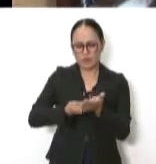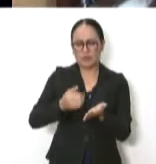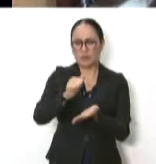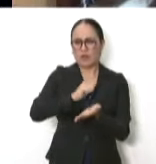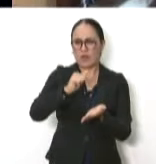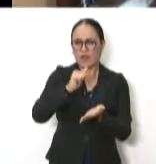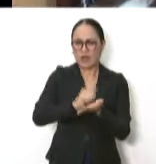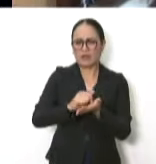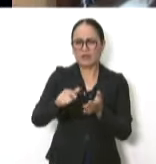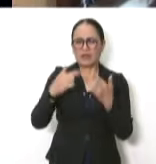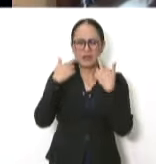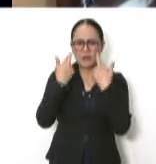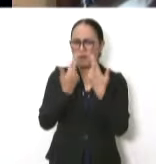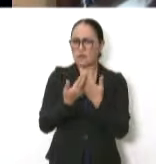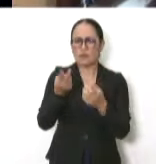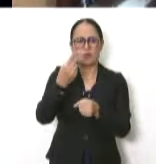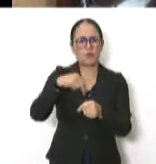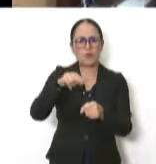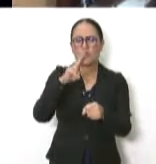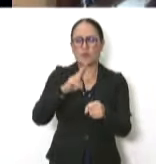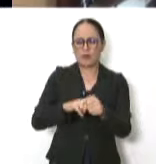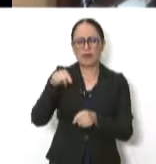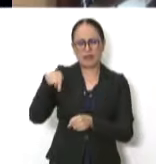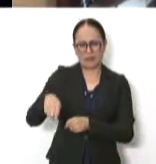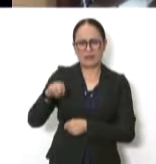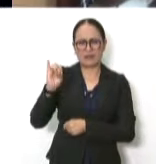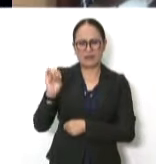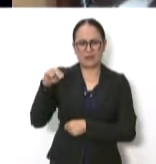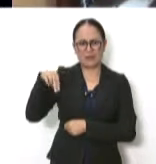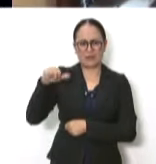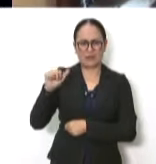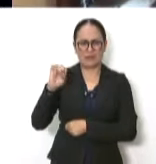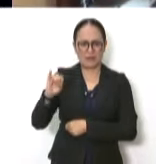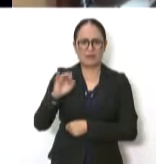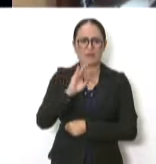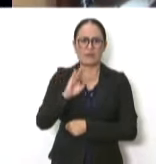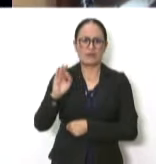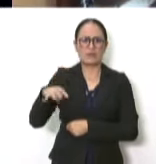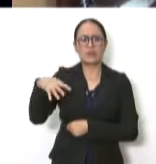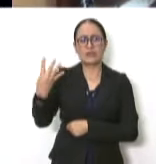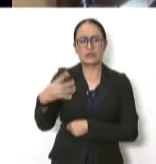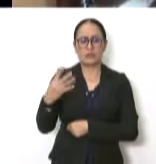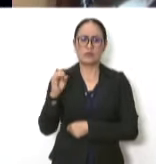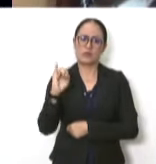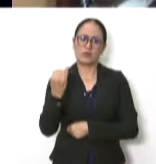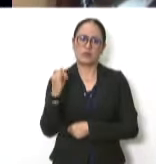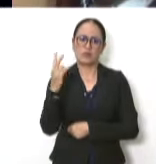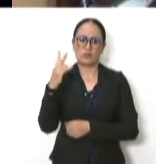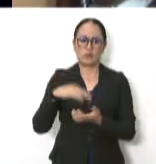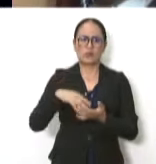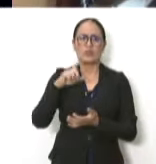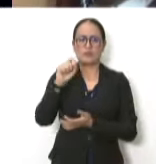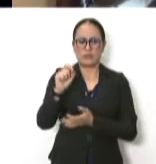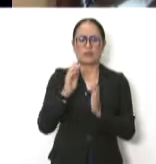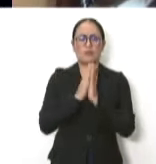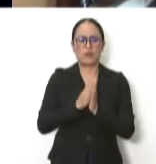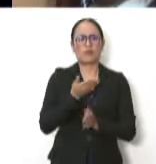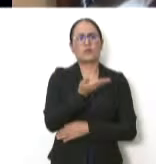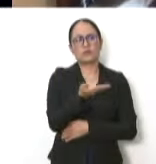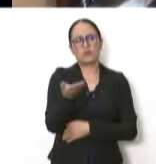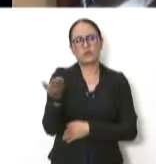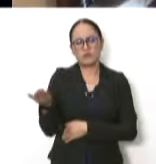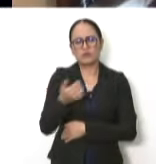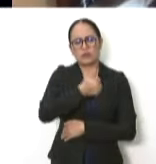la sesión ordinaria del Pleno del Instituto celebrada el 14 de julio de 2020, por lo que le solicito sean